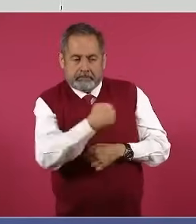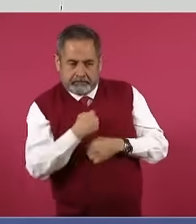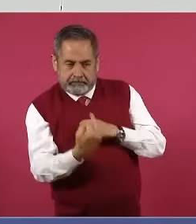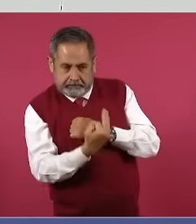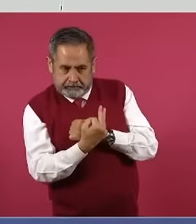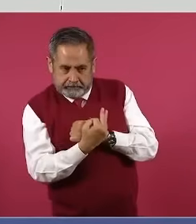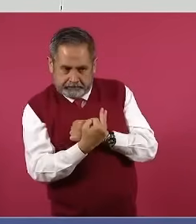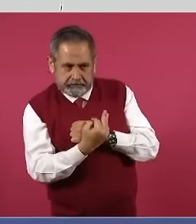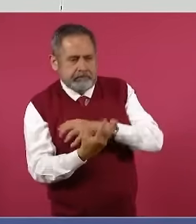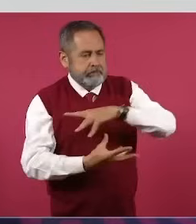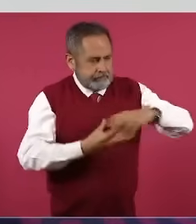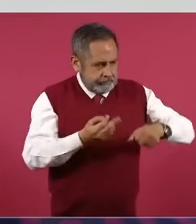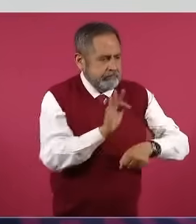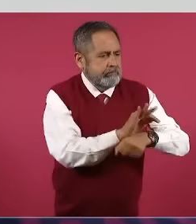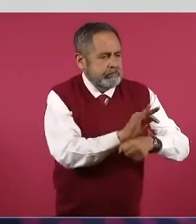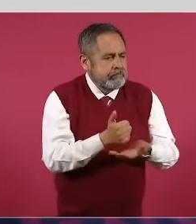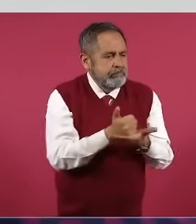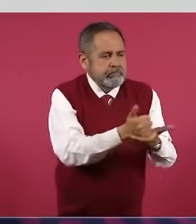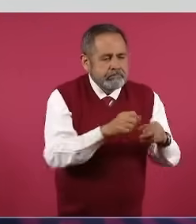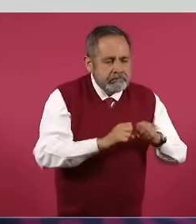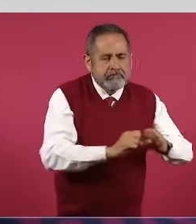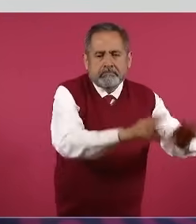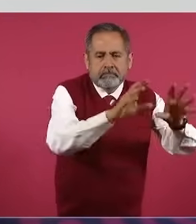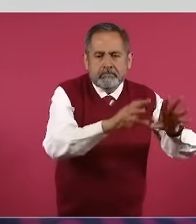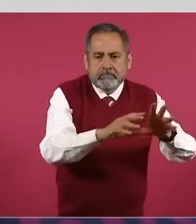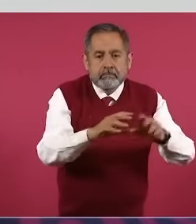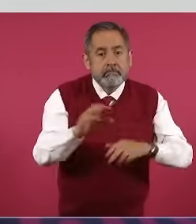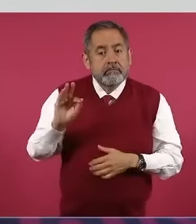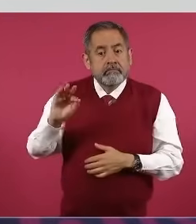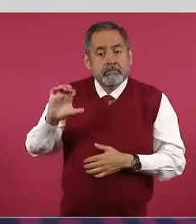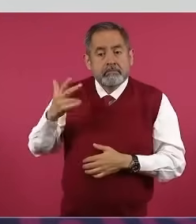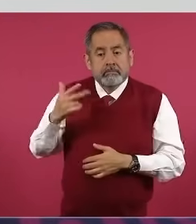Ya Calderón no vuelve a decir nada